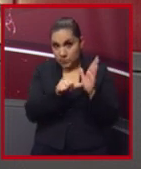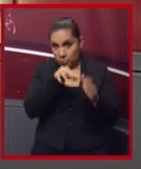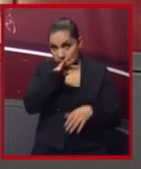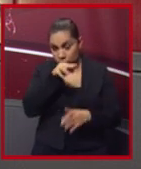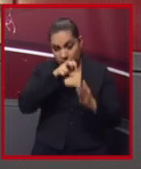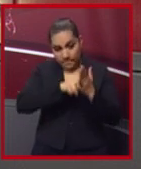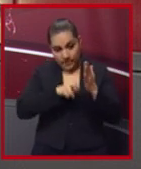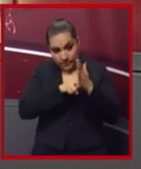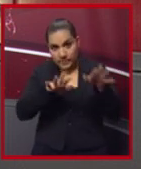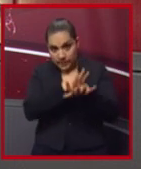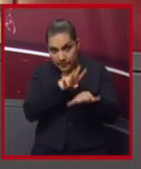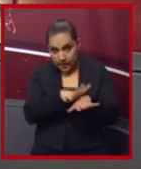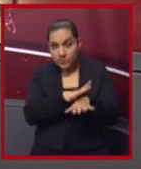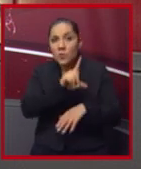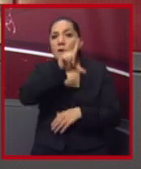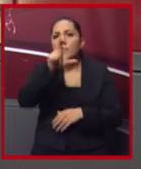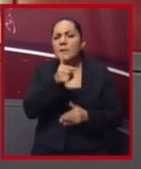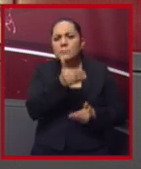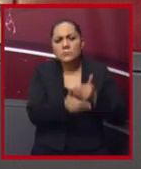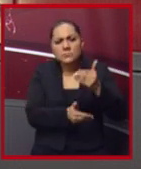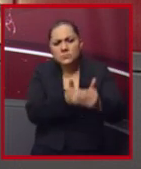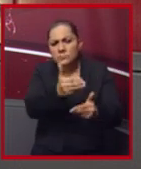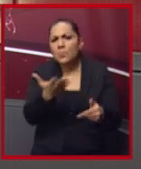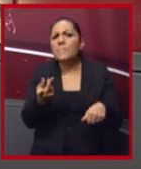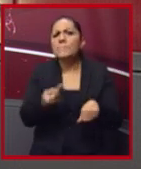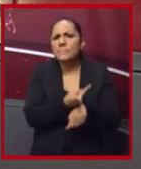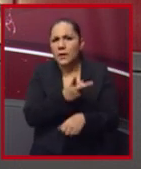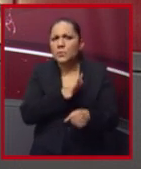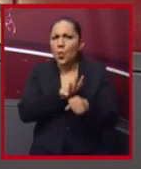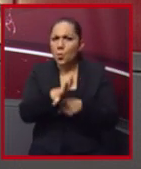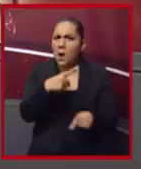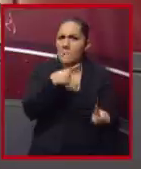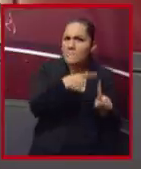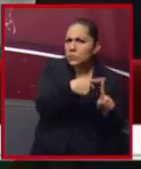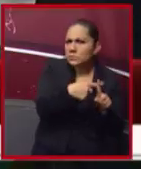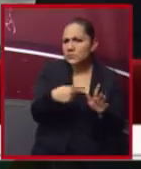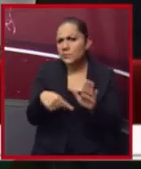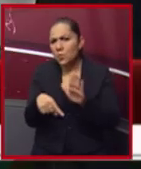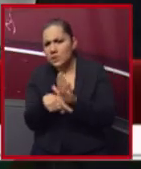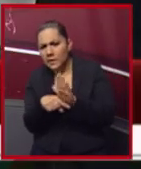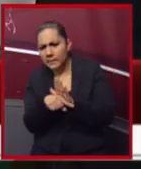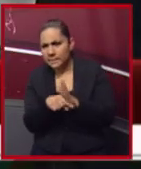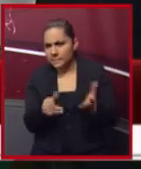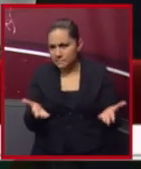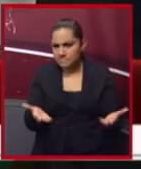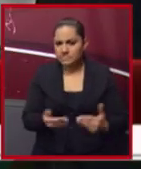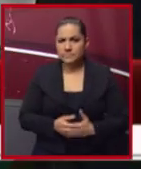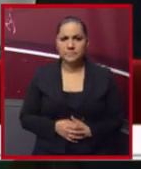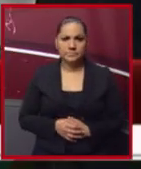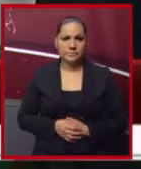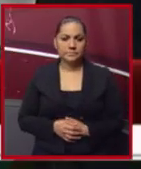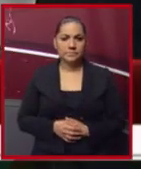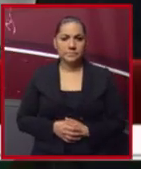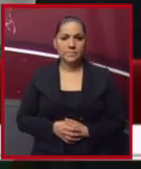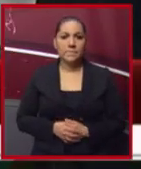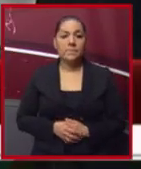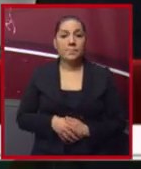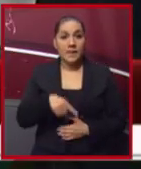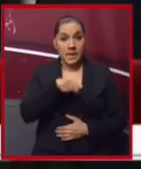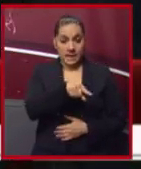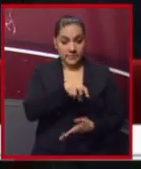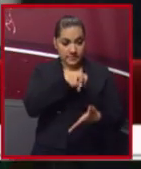19 constitucional en materia de prisión preventiva oficiosa. La reforma que se